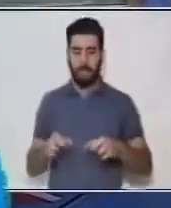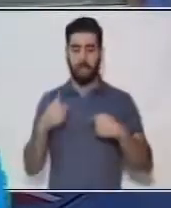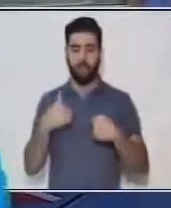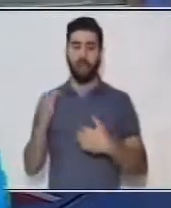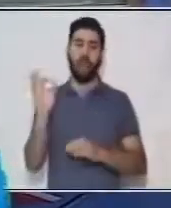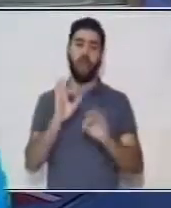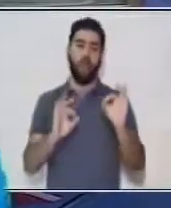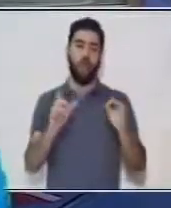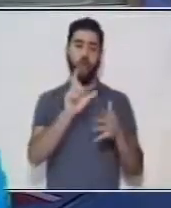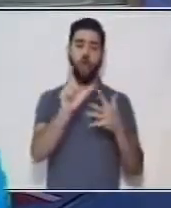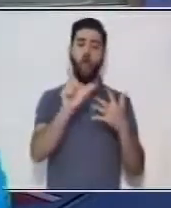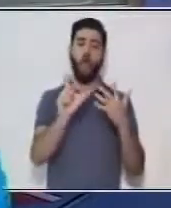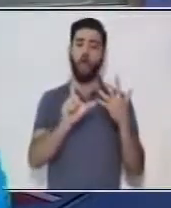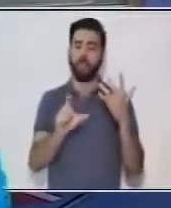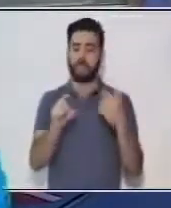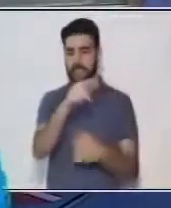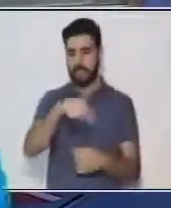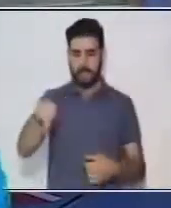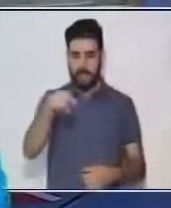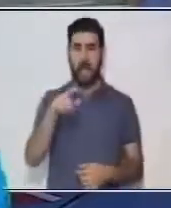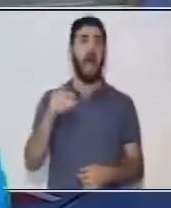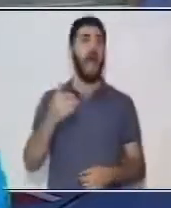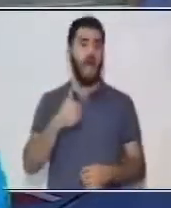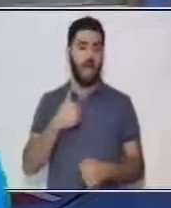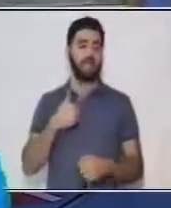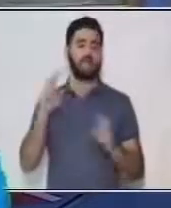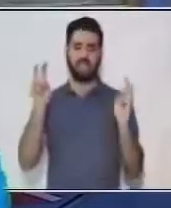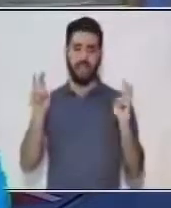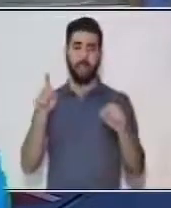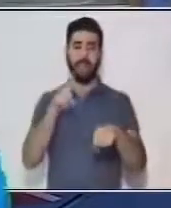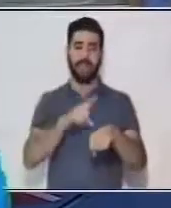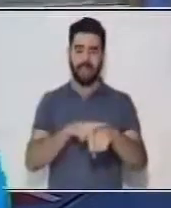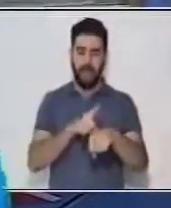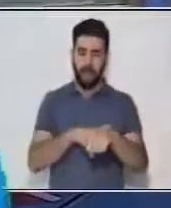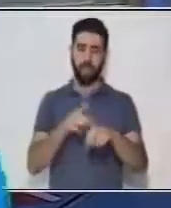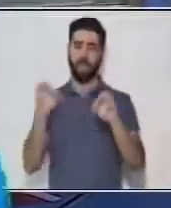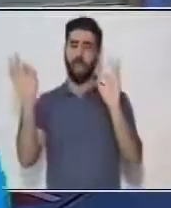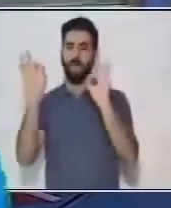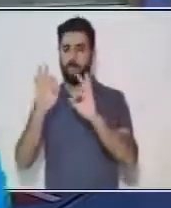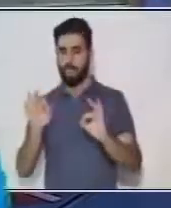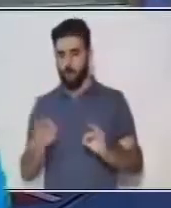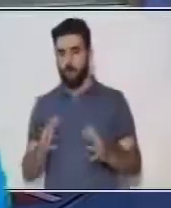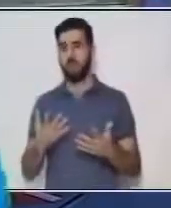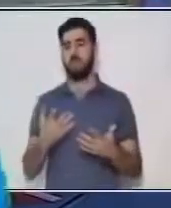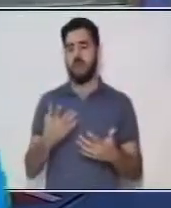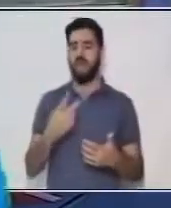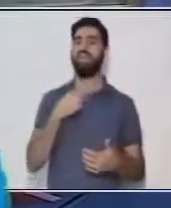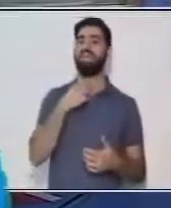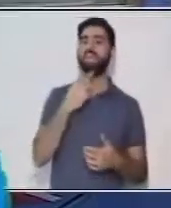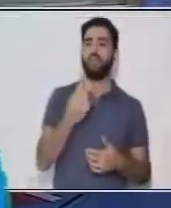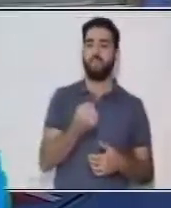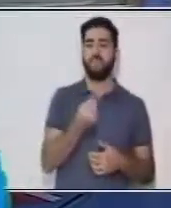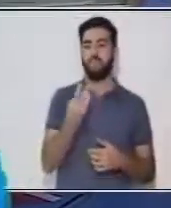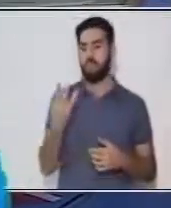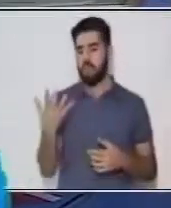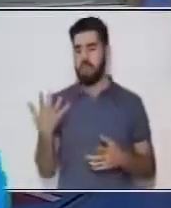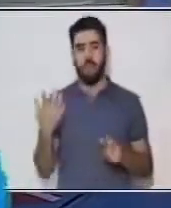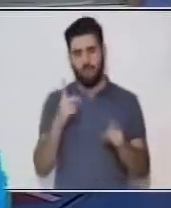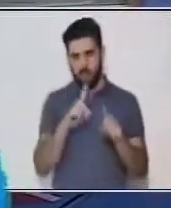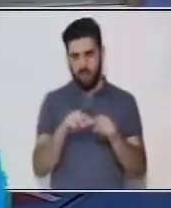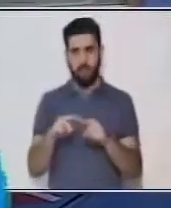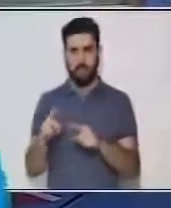cosas. Tiene variación de tiempo, aspecto, modo, voz, número y persona y